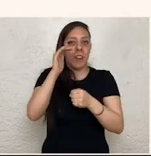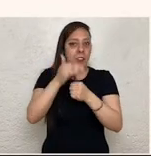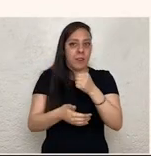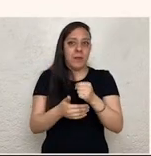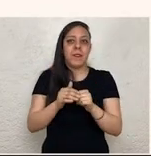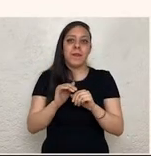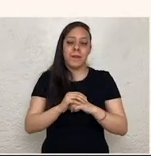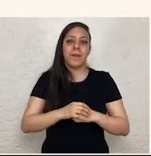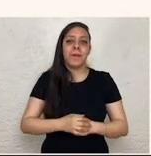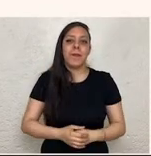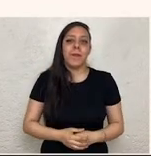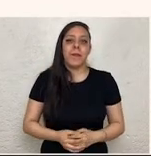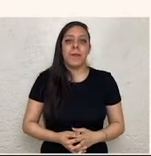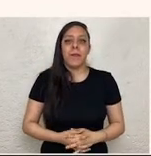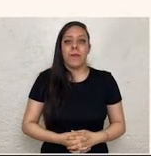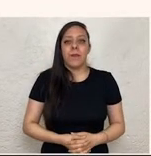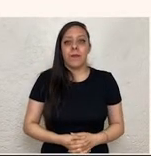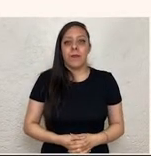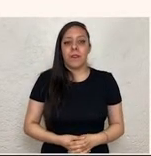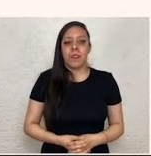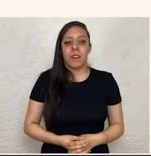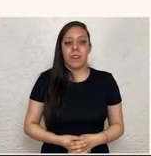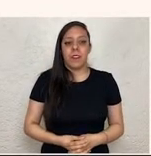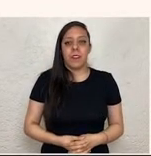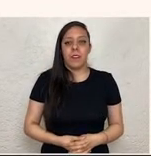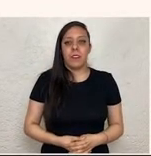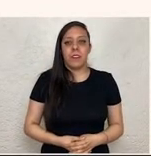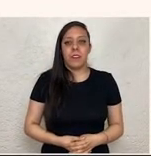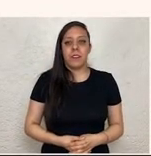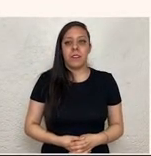ya con esto cerramos, ya quedaron